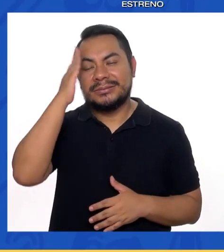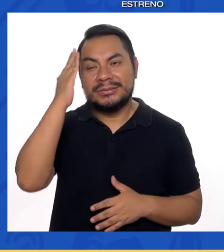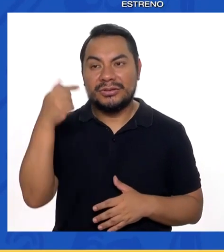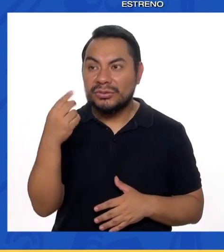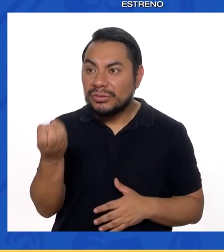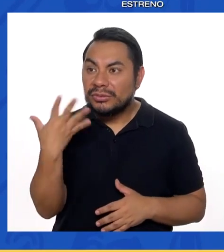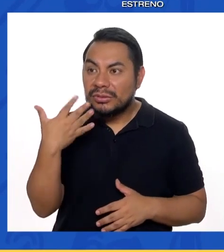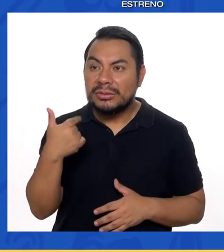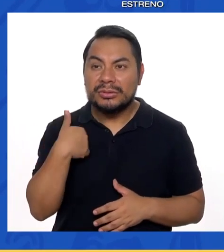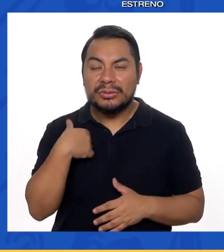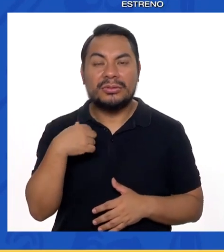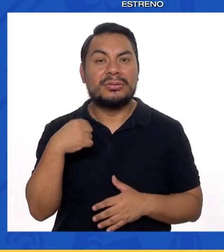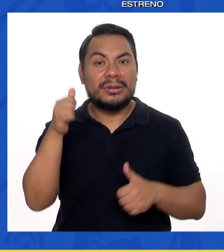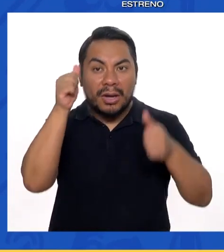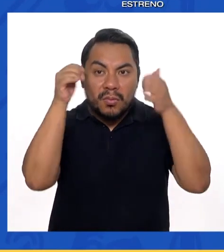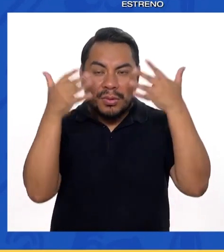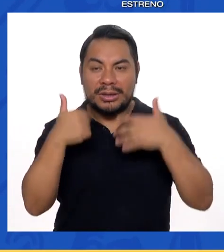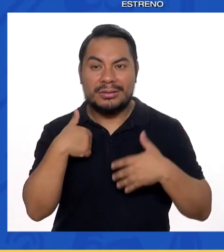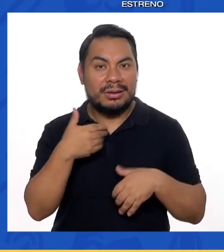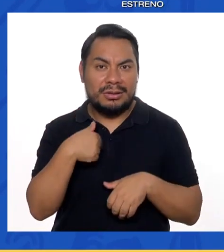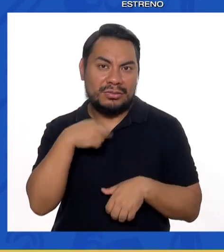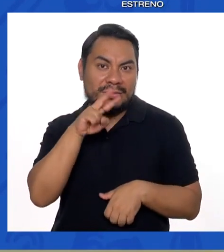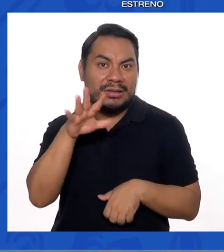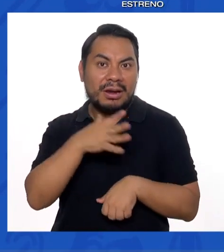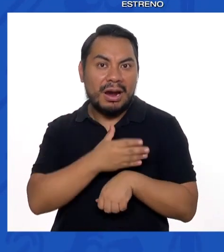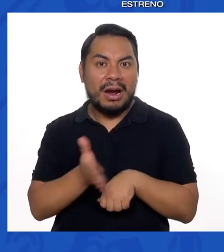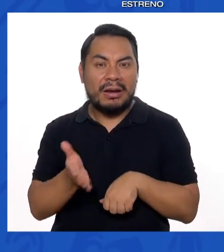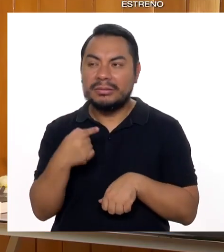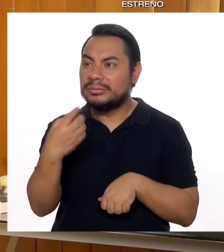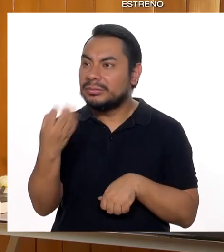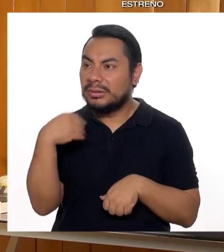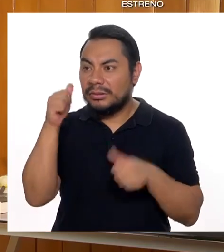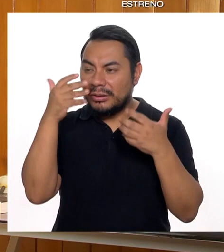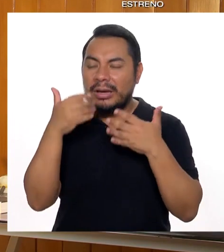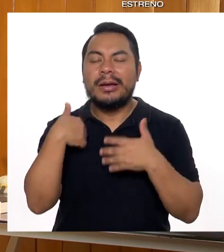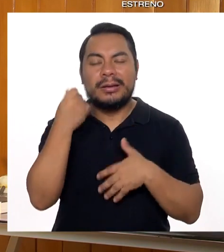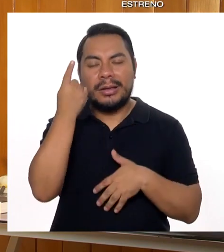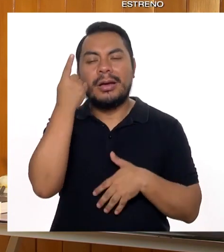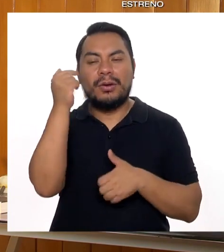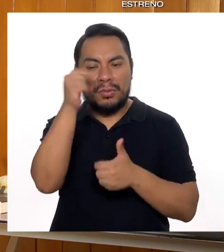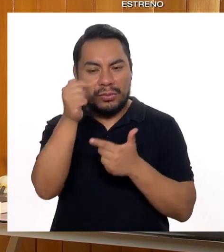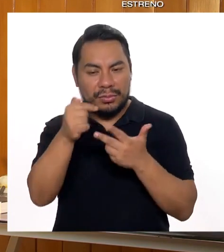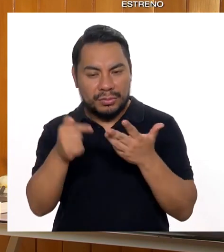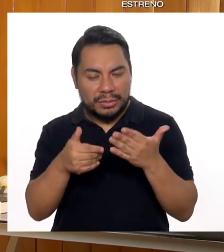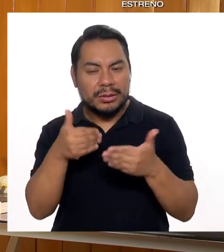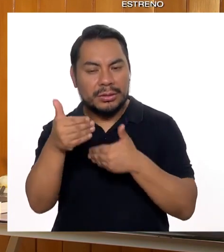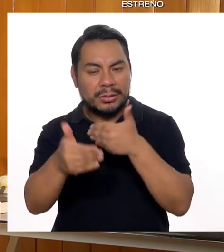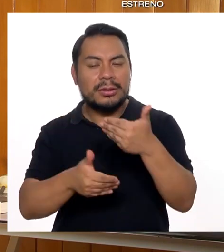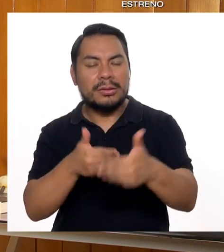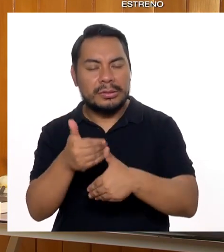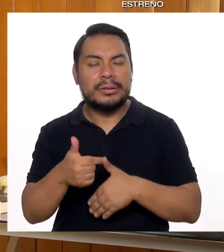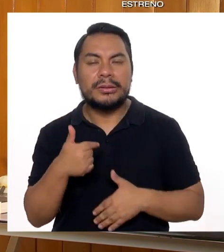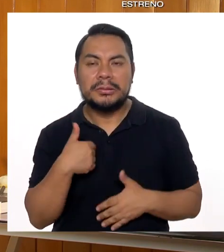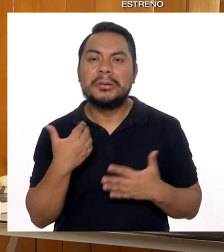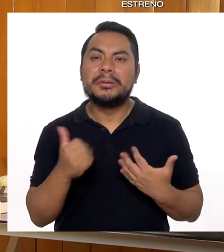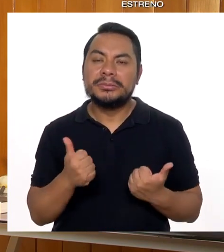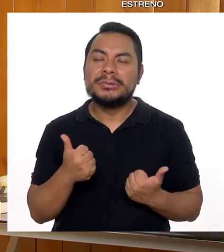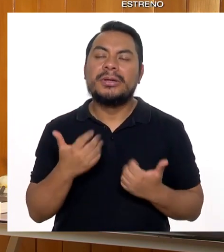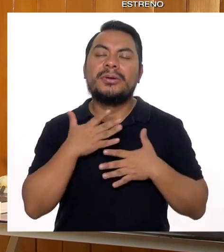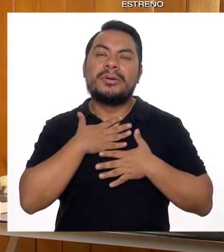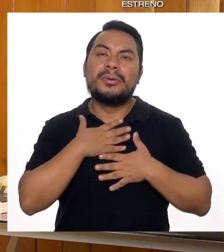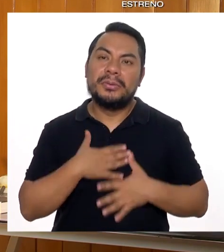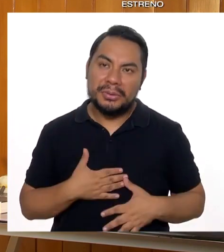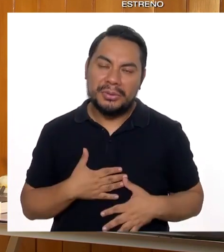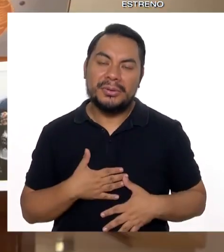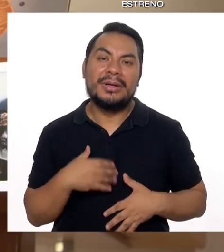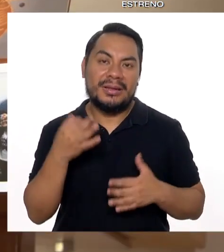sabiendo que era autista ya podía entender mucho más globalmente, más aspectos más allá de la ansiedad. Así que me generó mucho